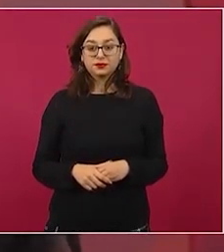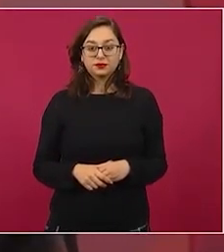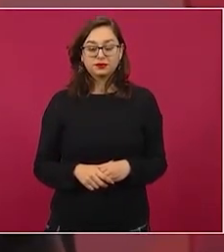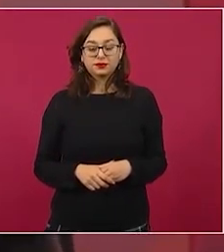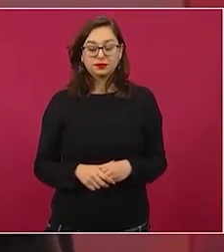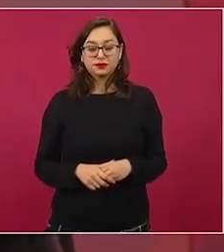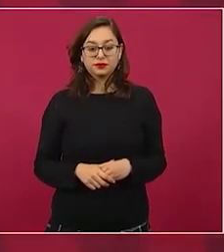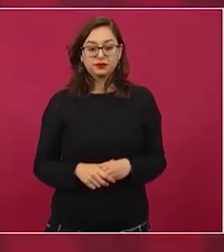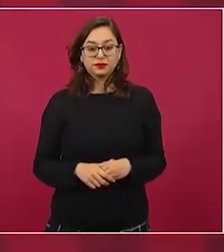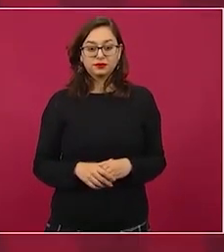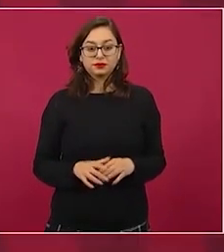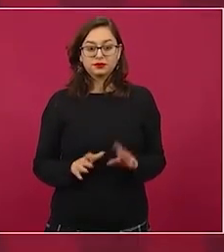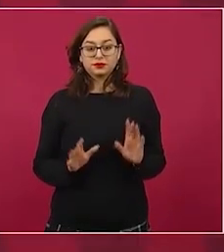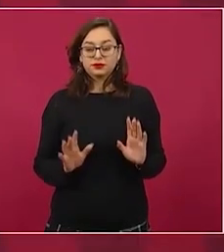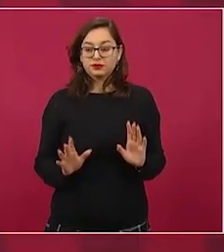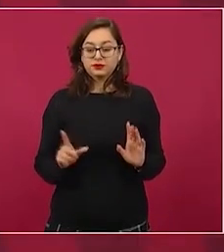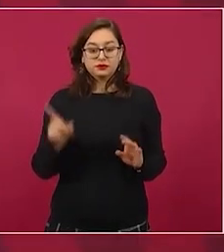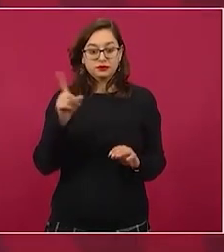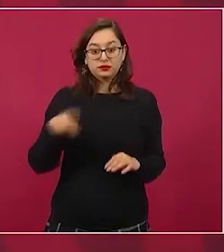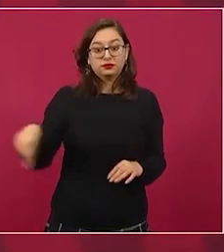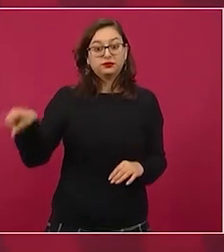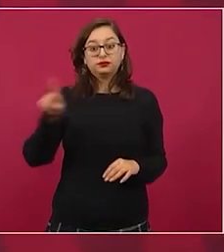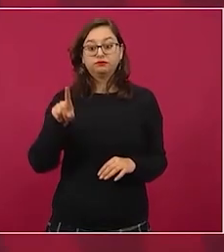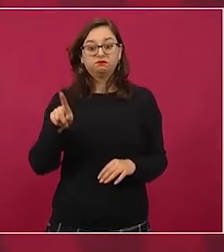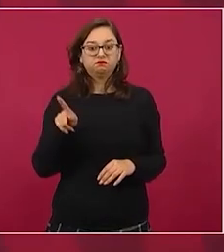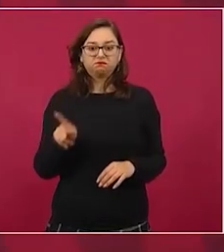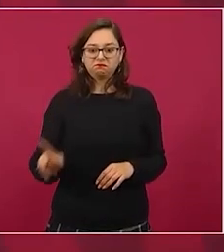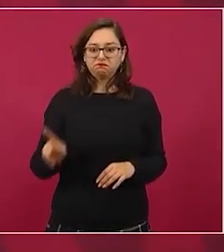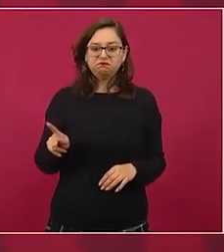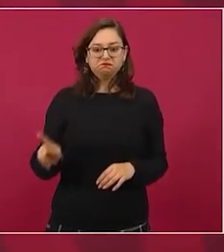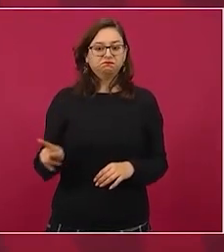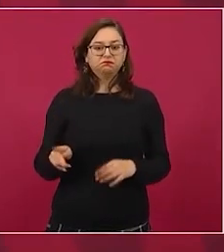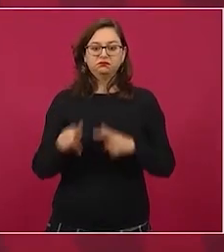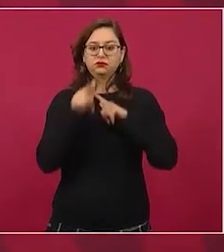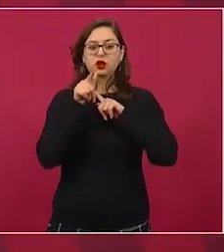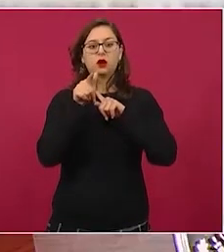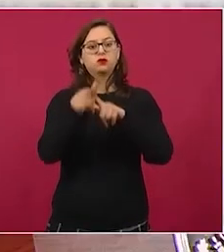Siguen dándose baños de pureza,